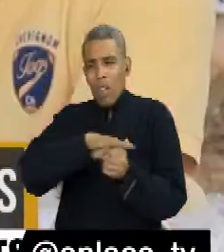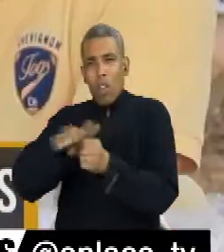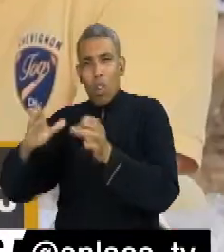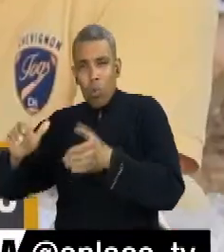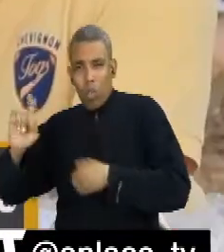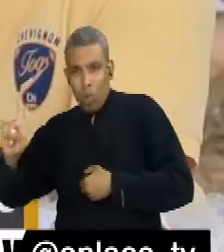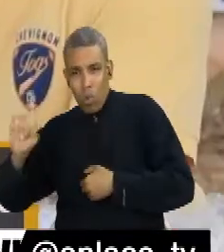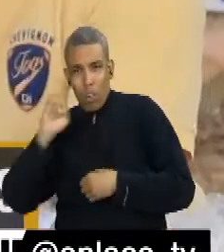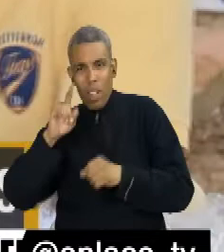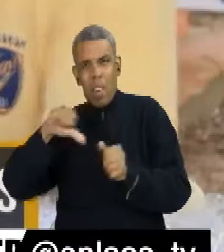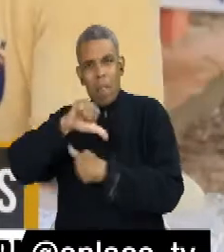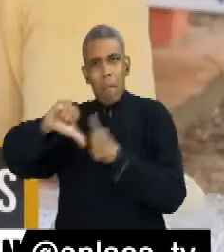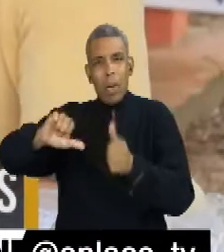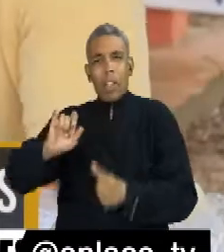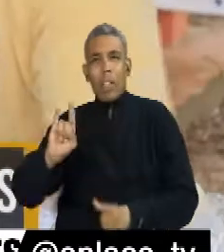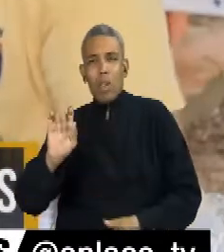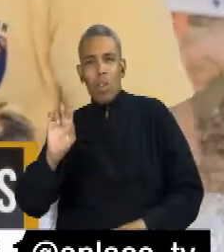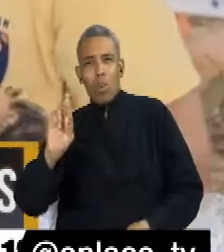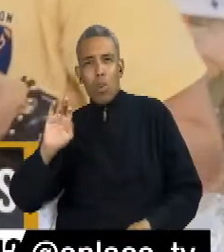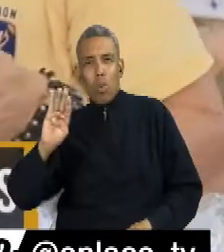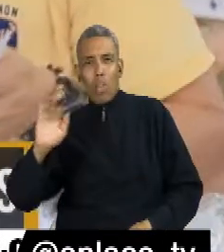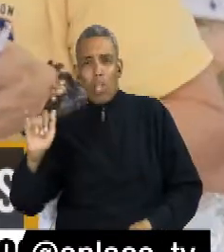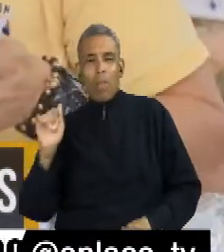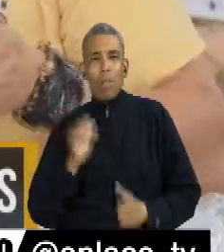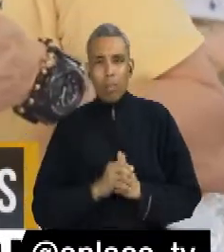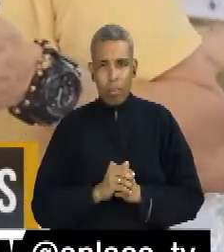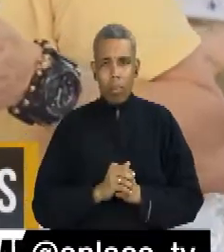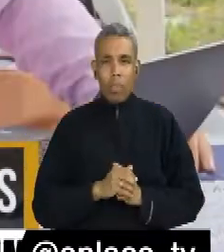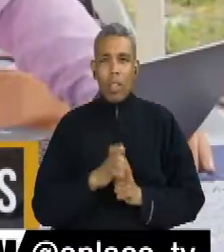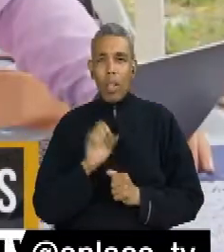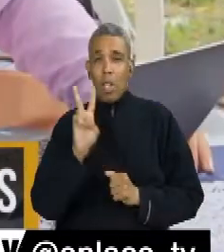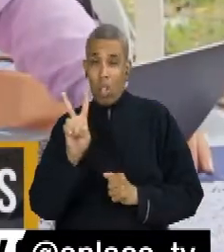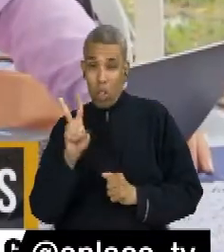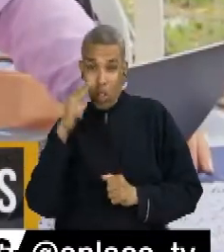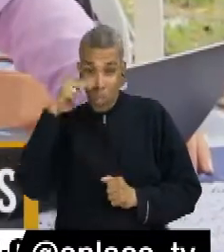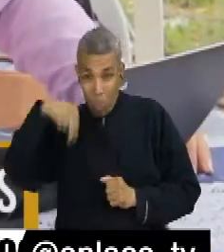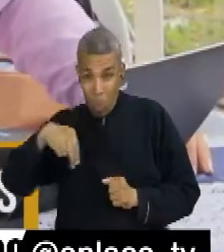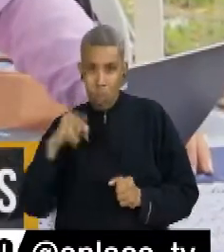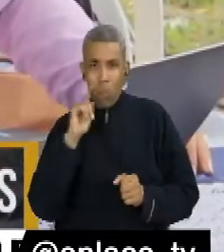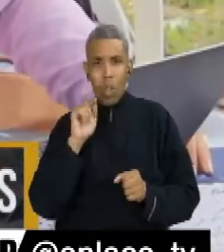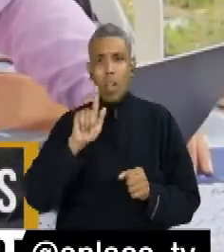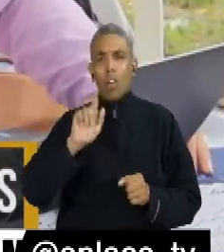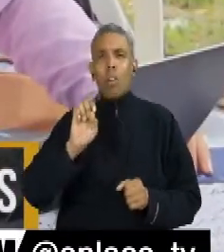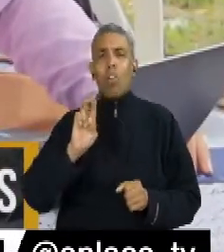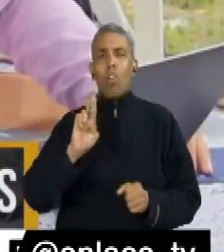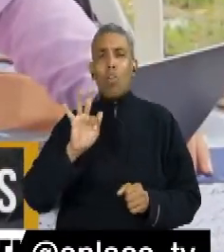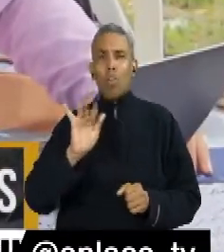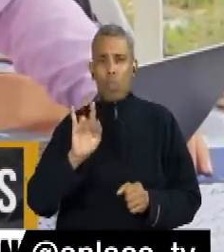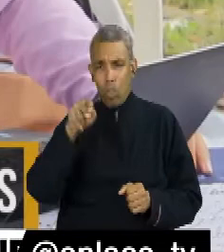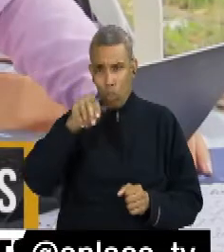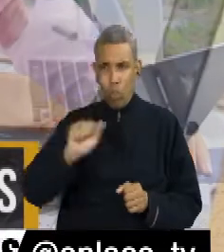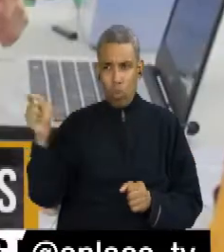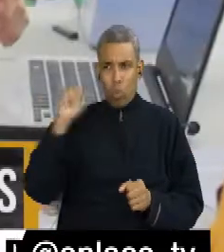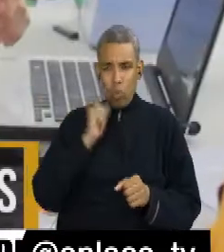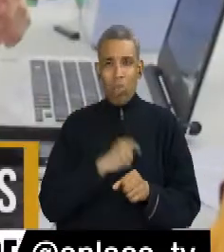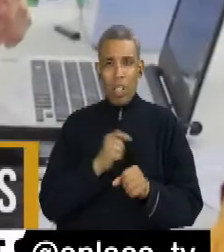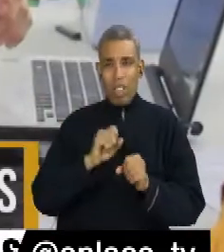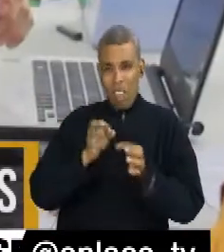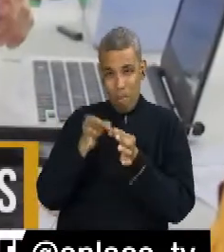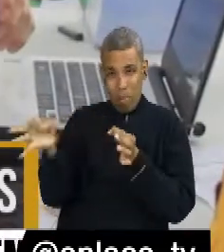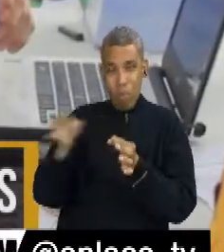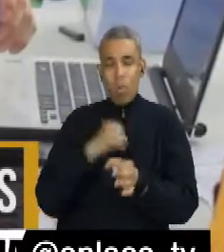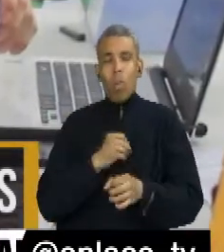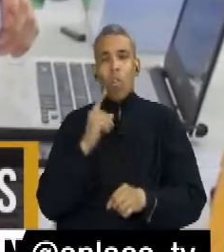el 2 de junio vamos a estar en La Fortuna, en el Colegio Agropecuario La Fortuna de 8 a 12, el